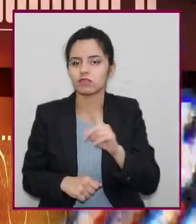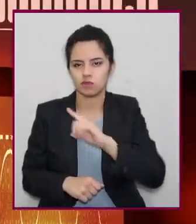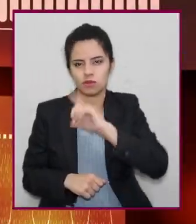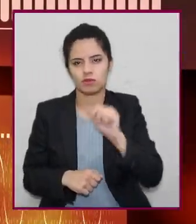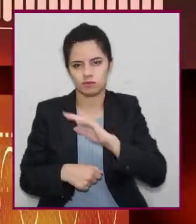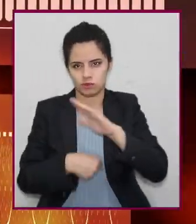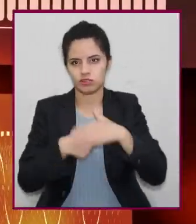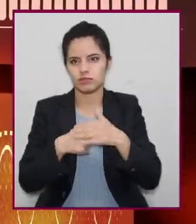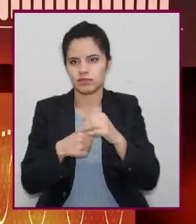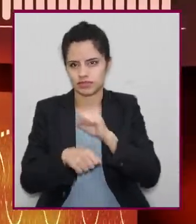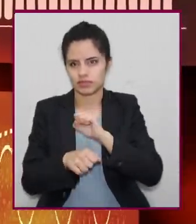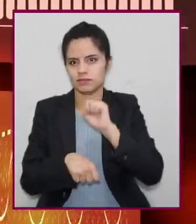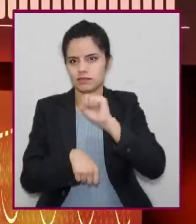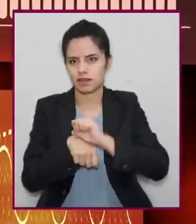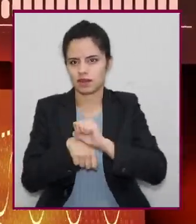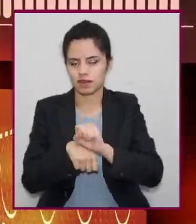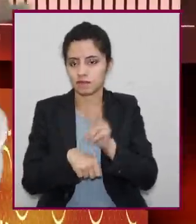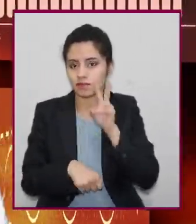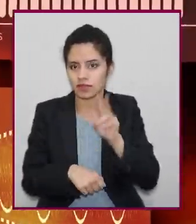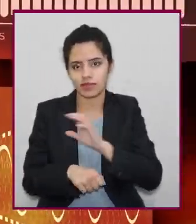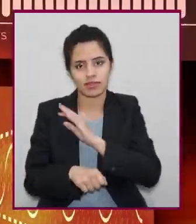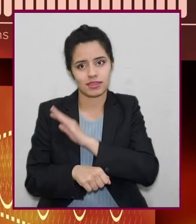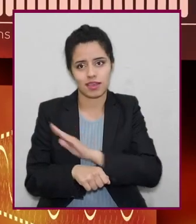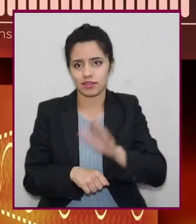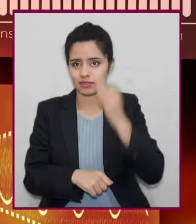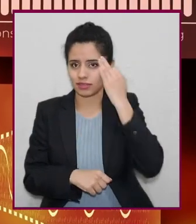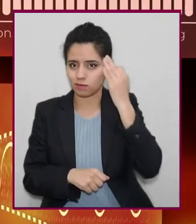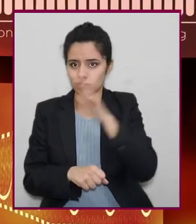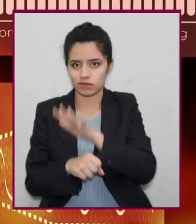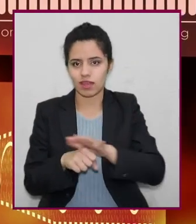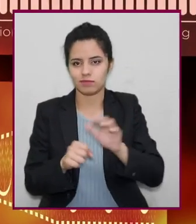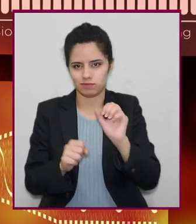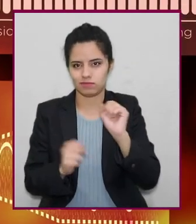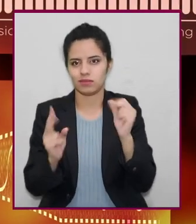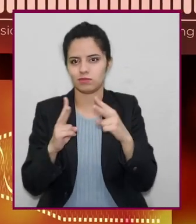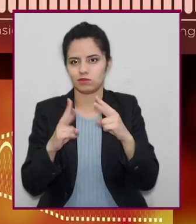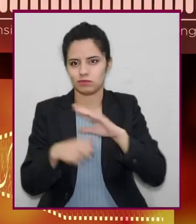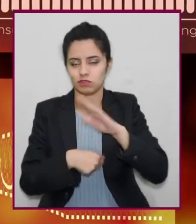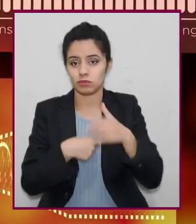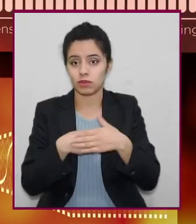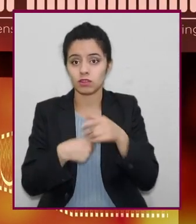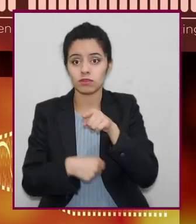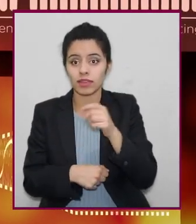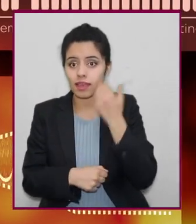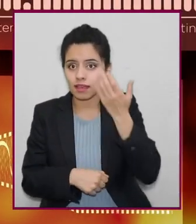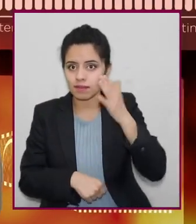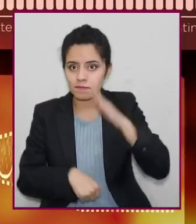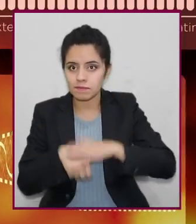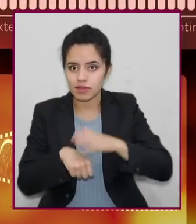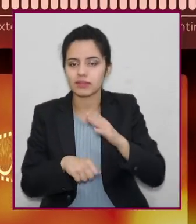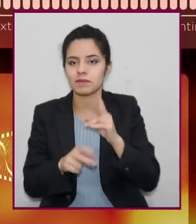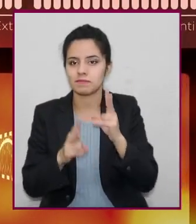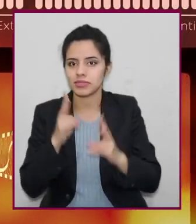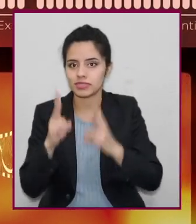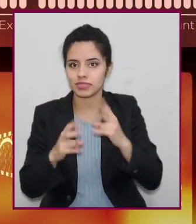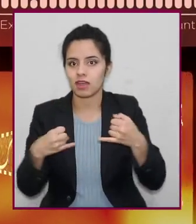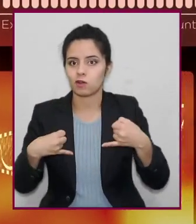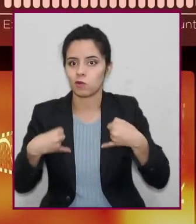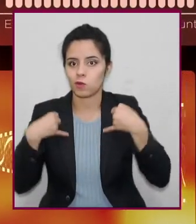porque ya se nos acabó el tiempo. ¿Ya? ¿Tan rápido? Bueno, entonces nos vemos a la próxima. Si quieren saber más,